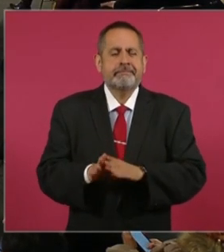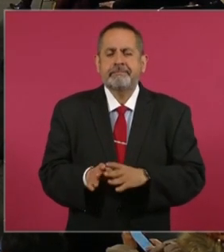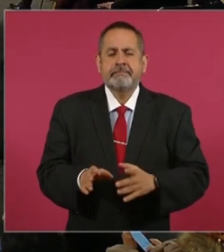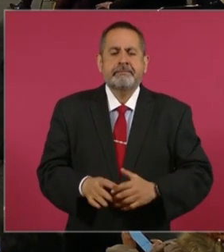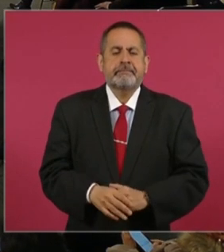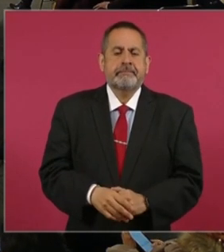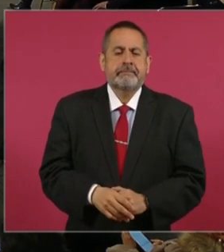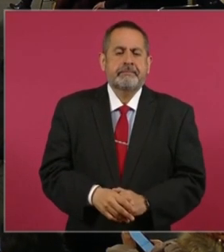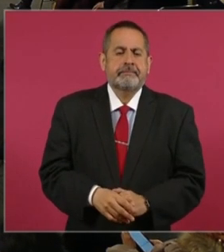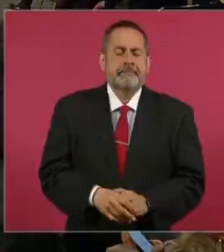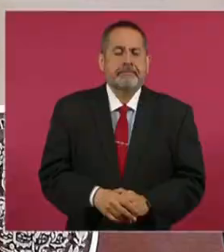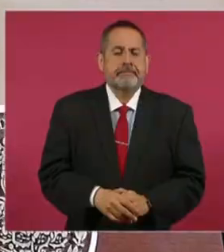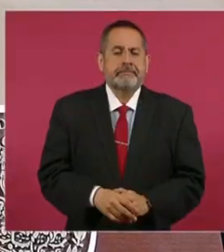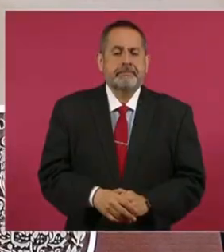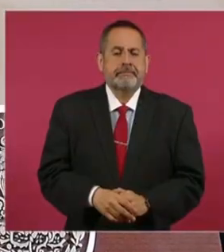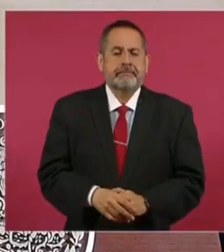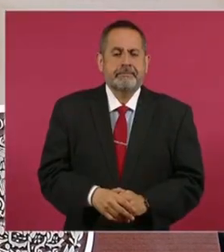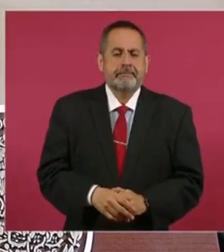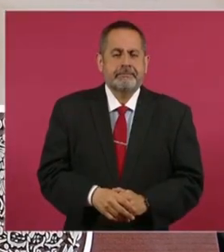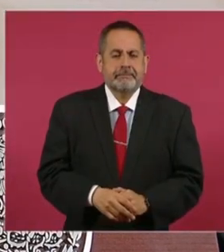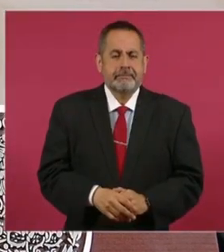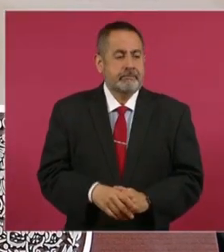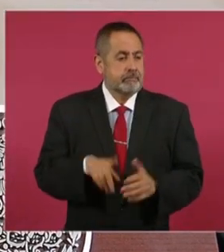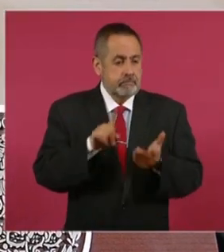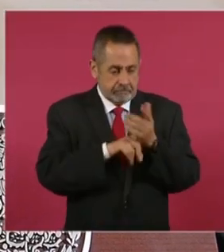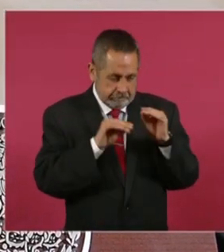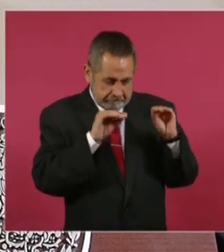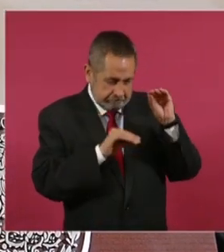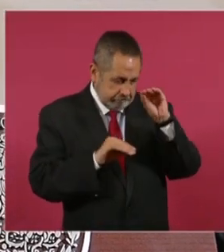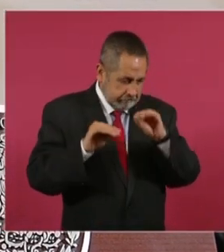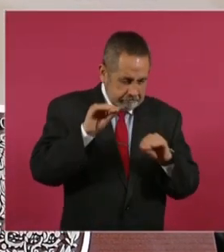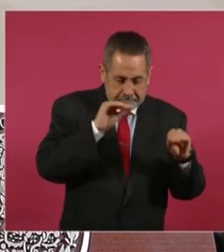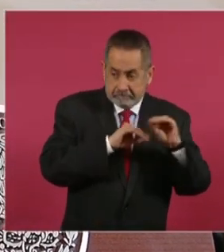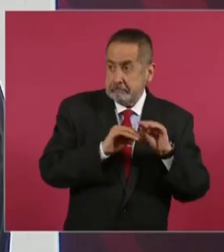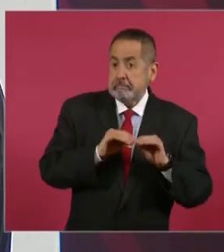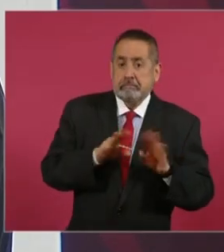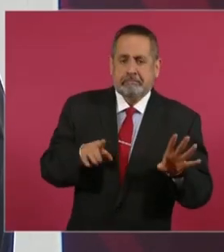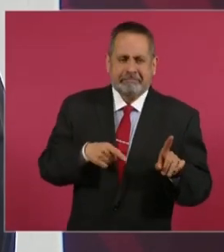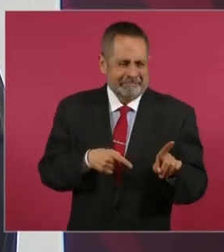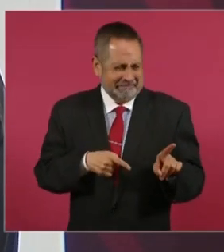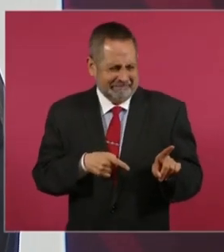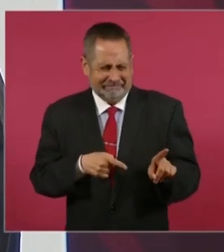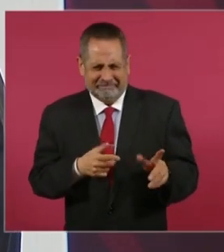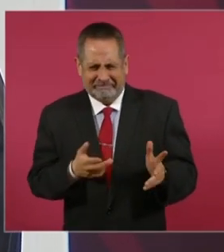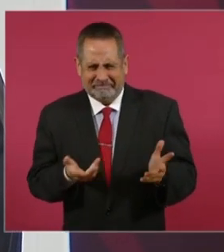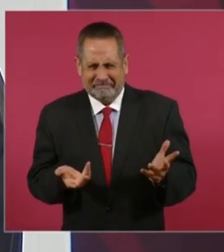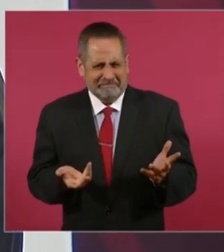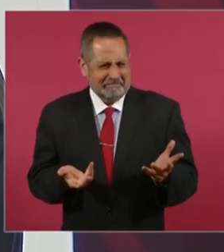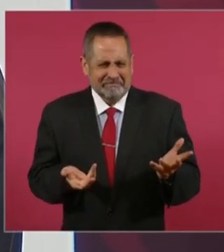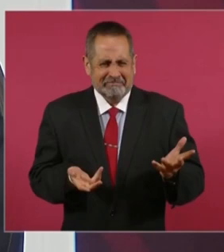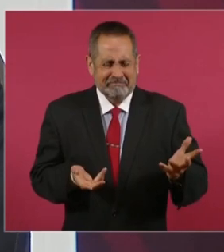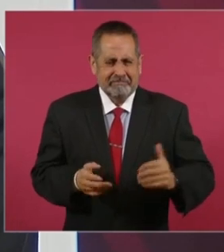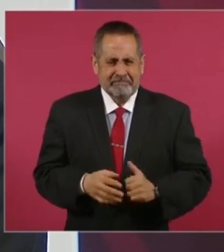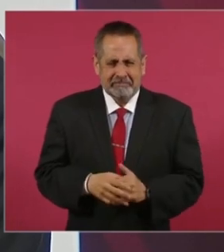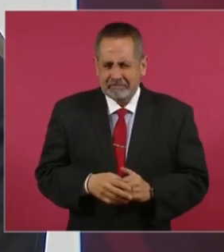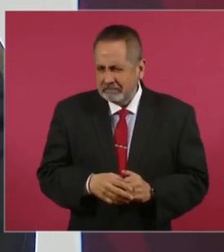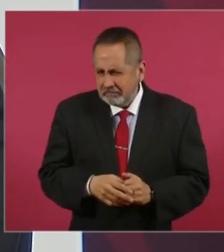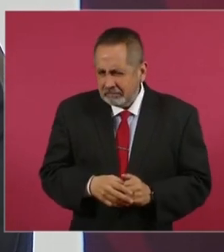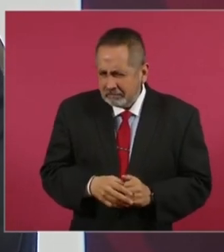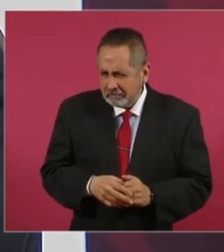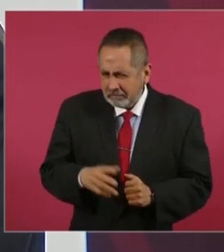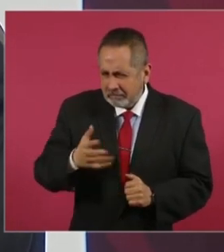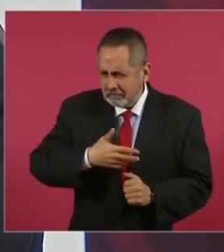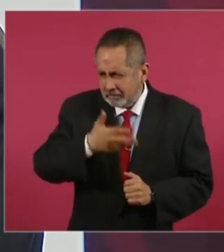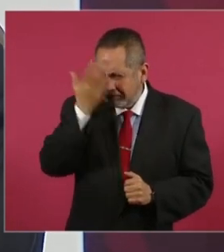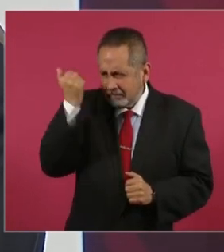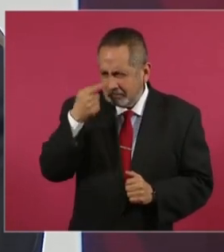que se orquesta esto?, ¿que no lo sabían